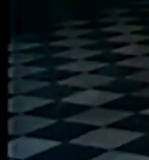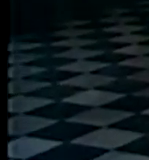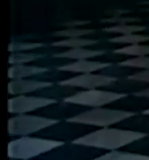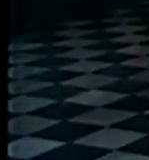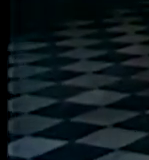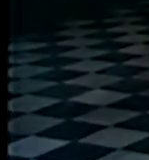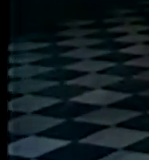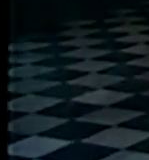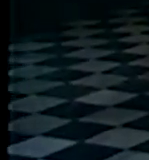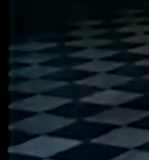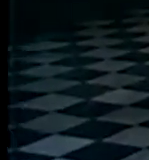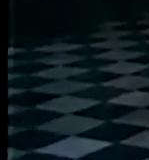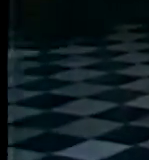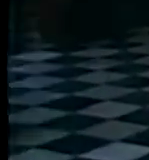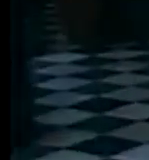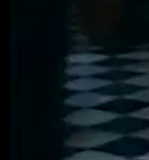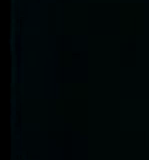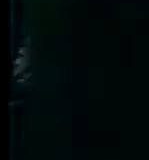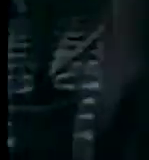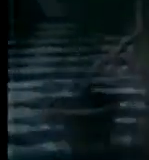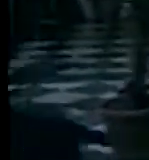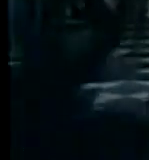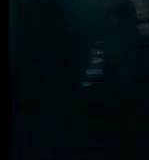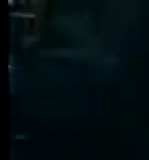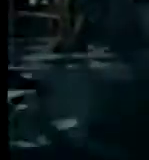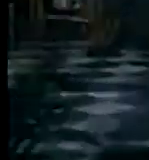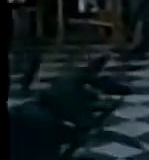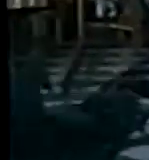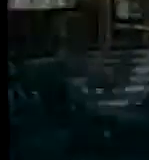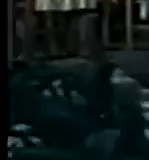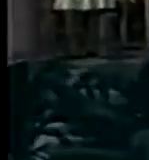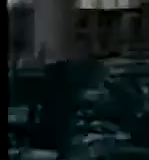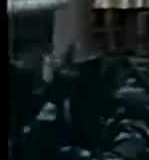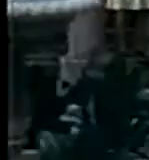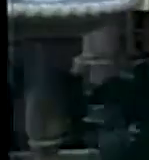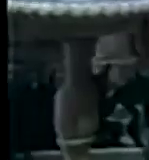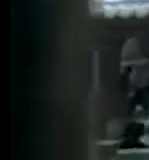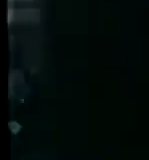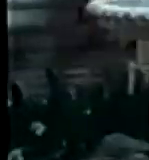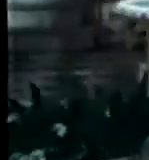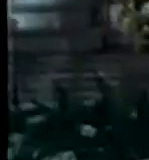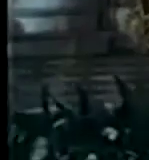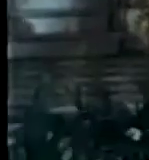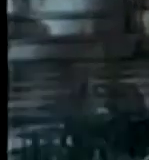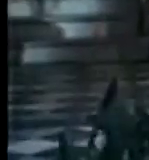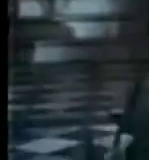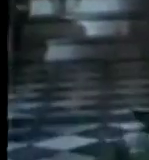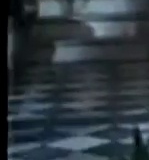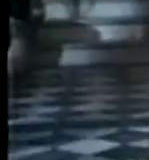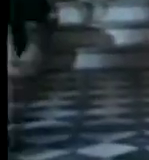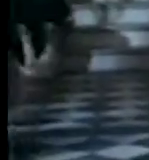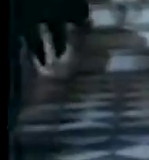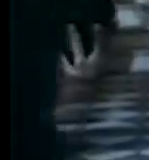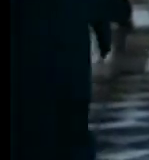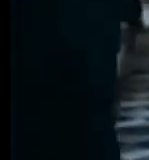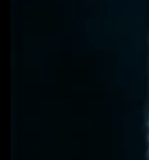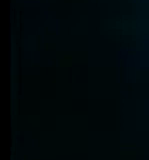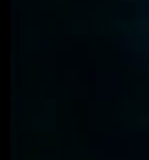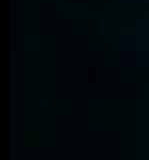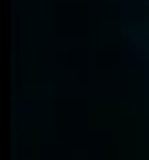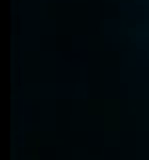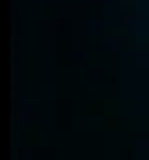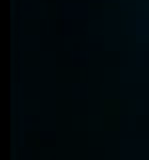¿Pero qué os pasa? ¿A qué viene tanta gente armada rodeando mi propia casa? ¿Pensáis matarlo